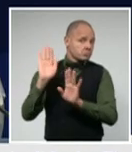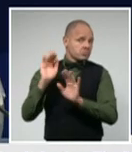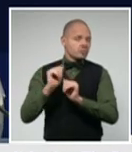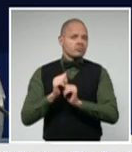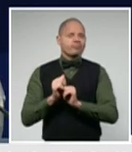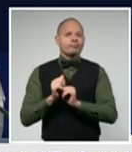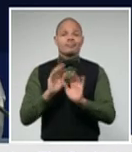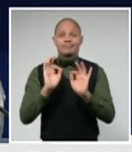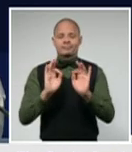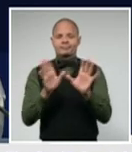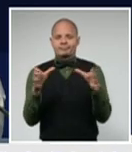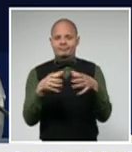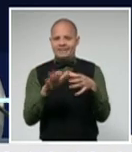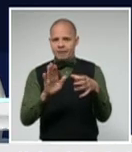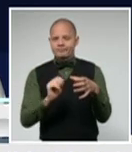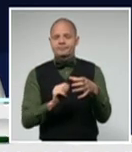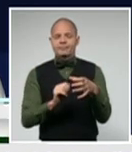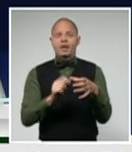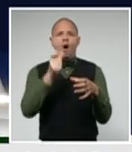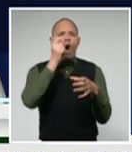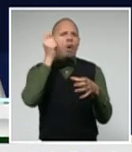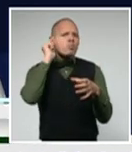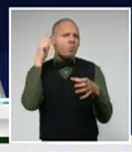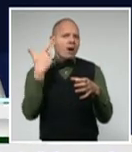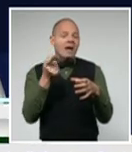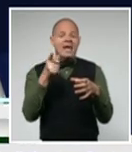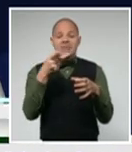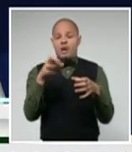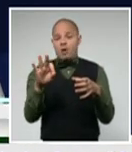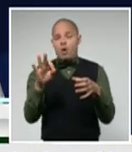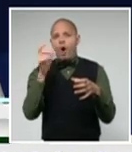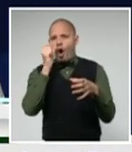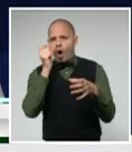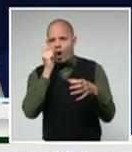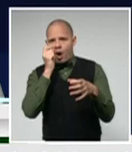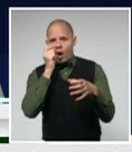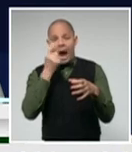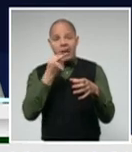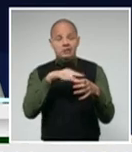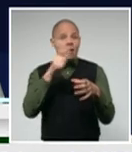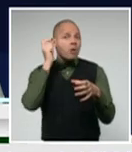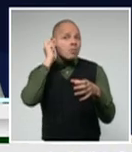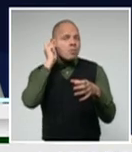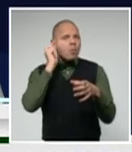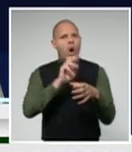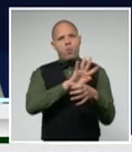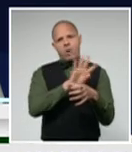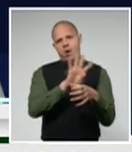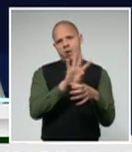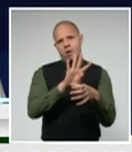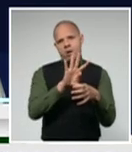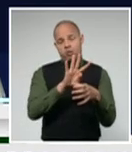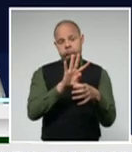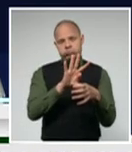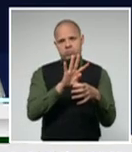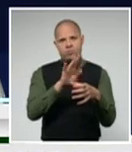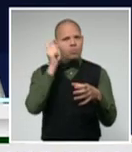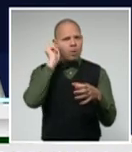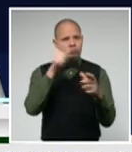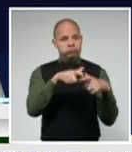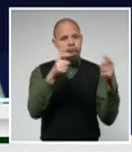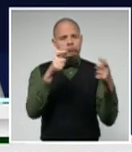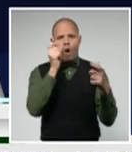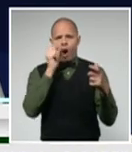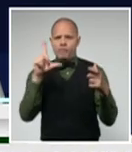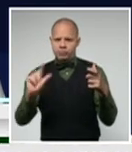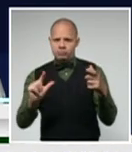18 masculinos y realmente el sexo femenino se fue arriba, 44 del sexo masculino. No obstante,